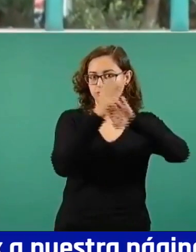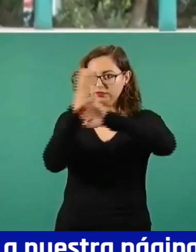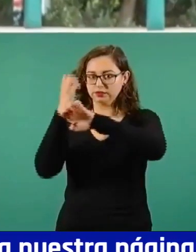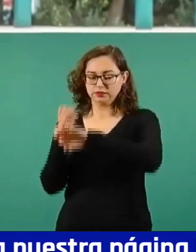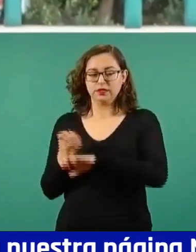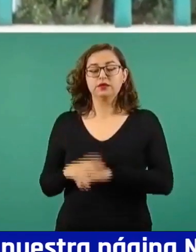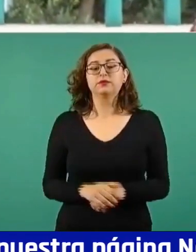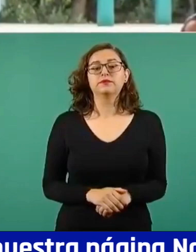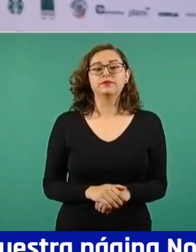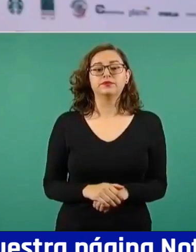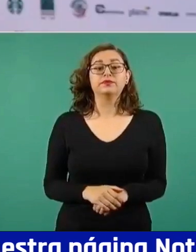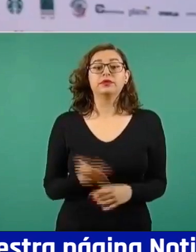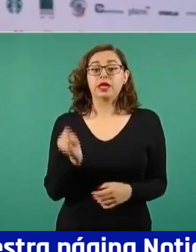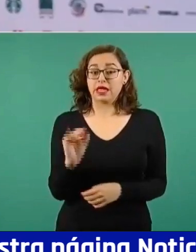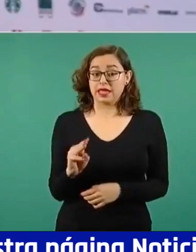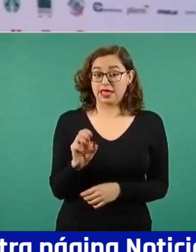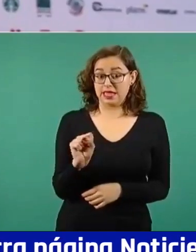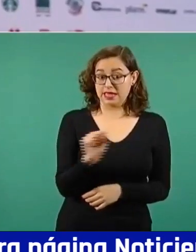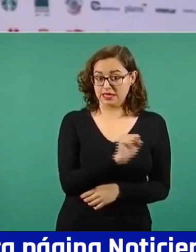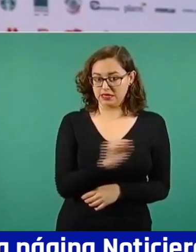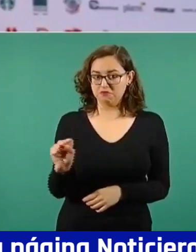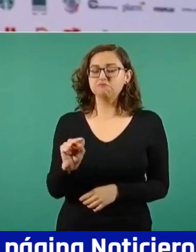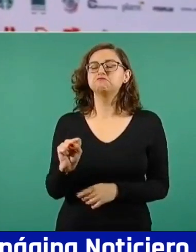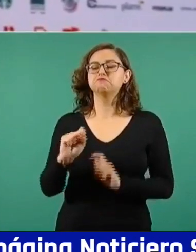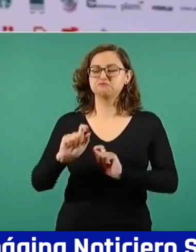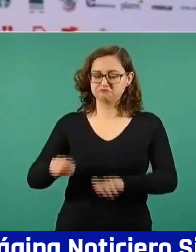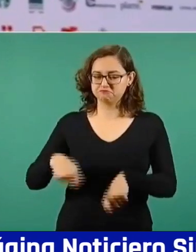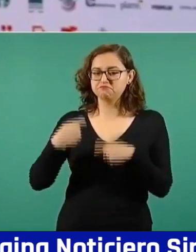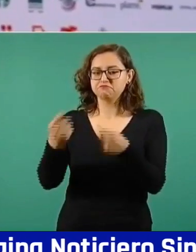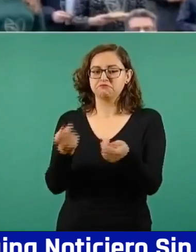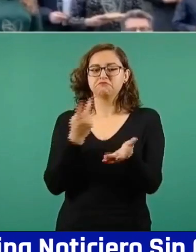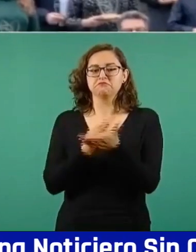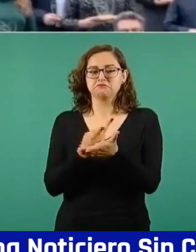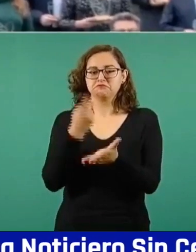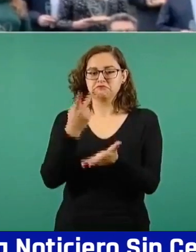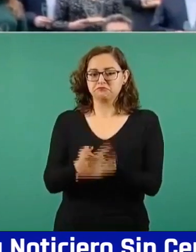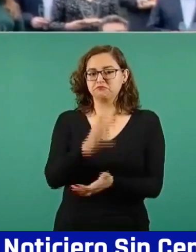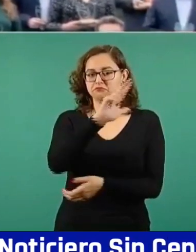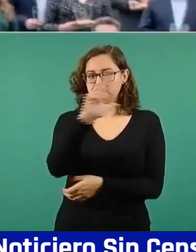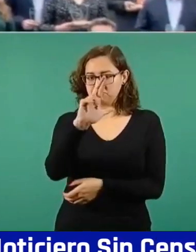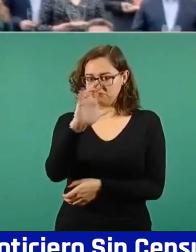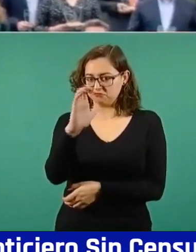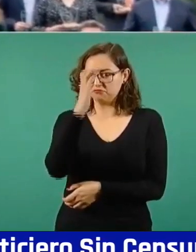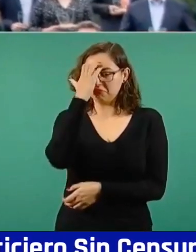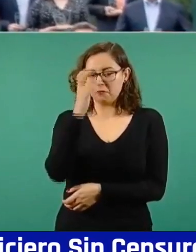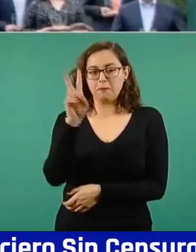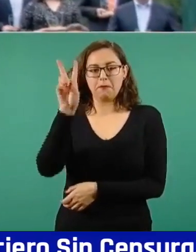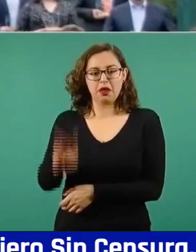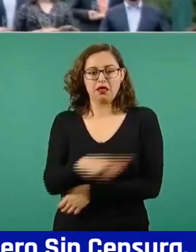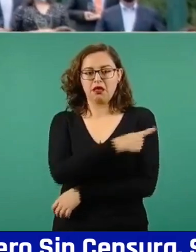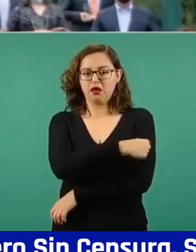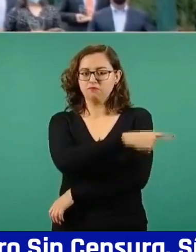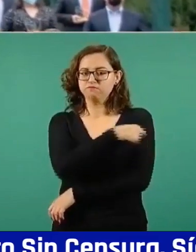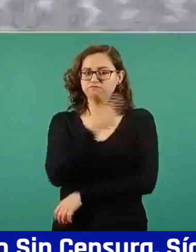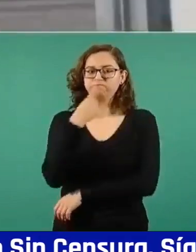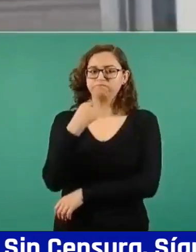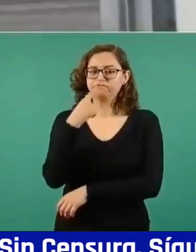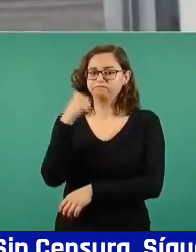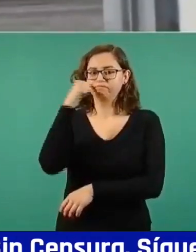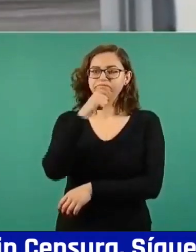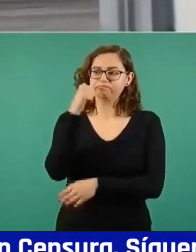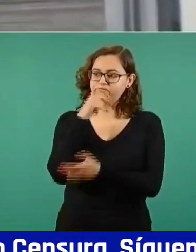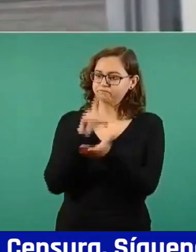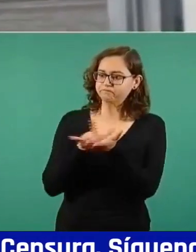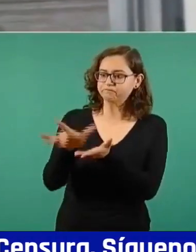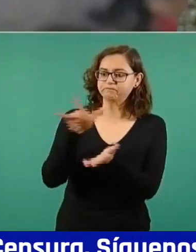Instituto Mexicano del Seguro Social reconoció la labor humanitaria de la institución por su solidaridad en la lucha contra la pandemia.